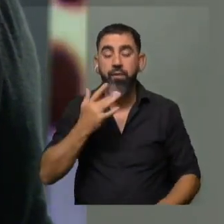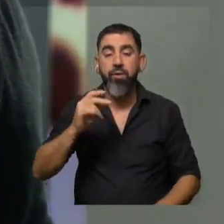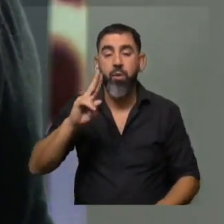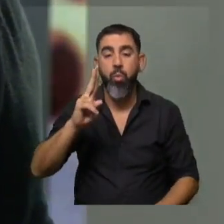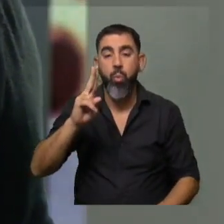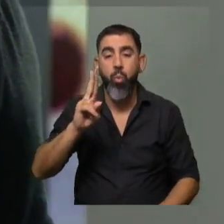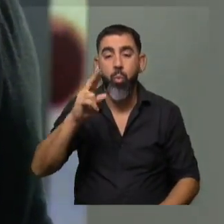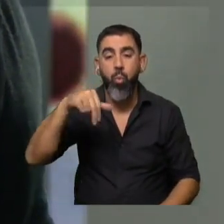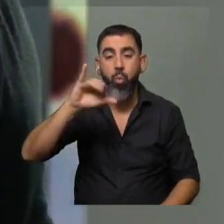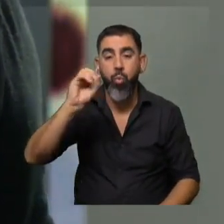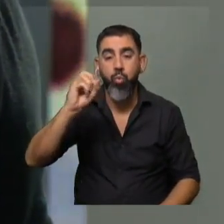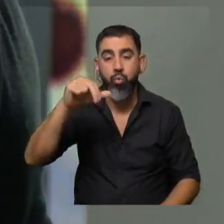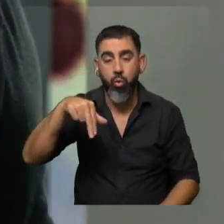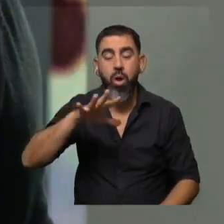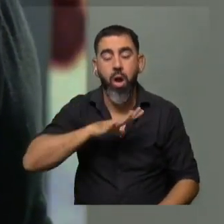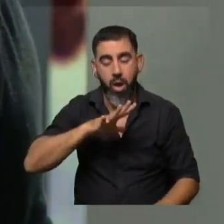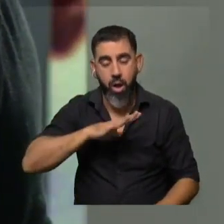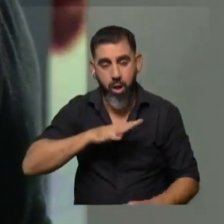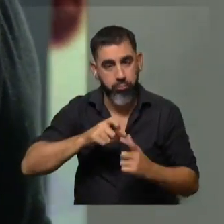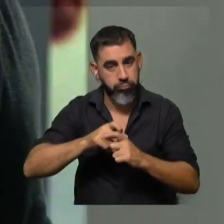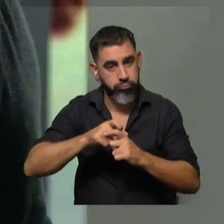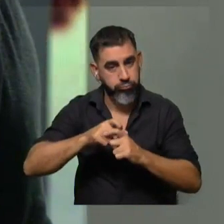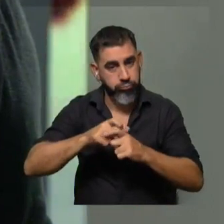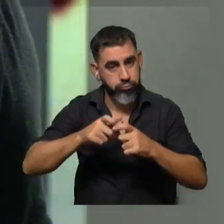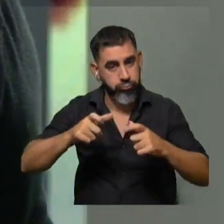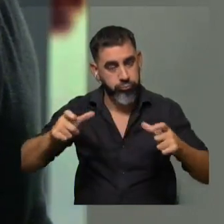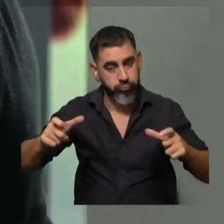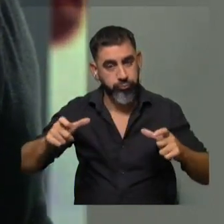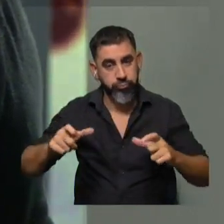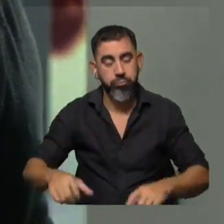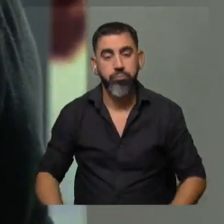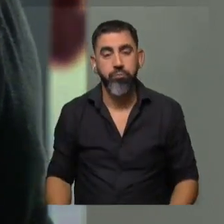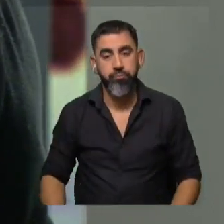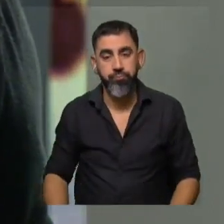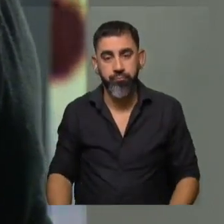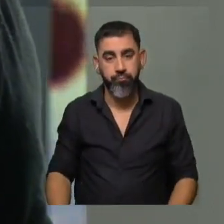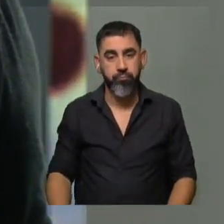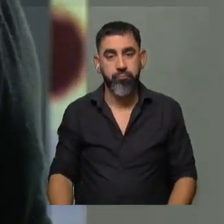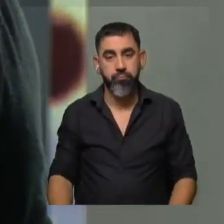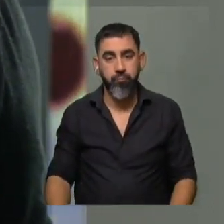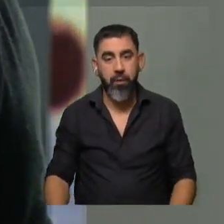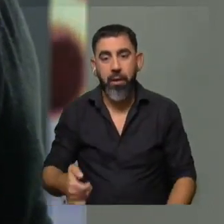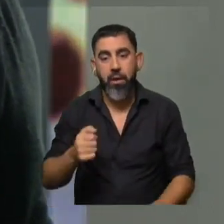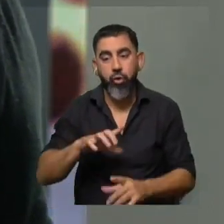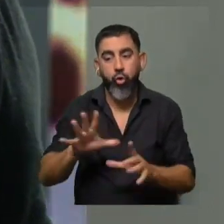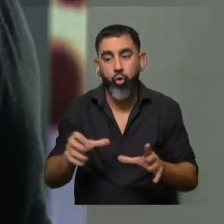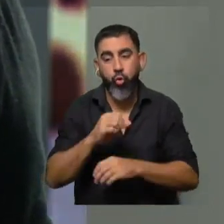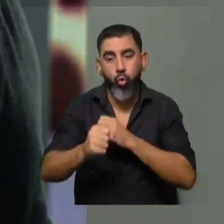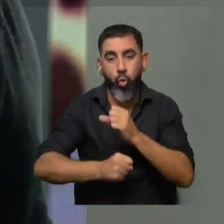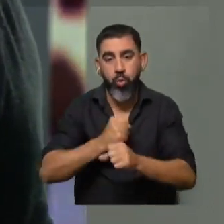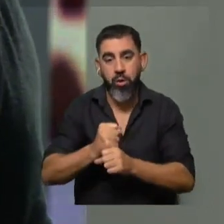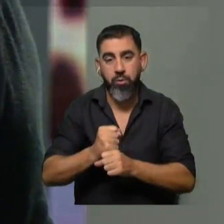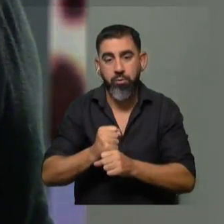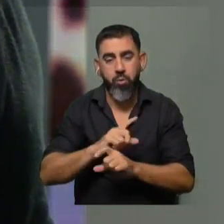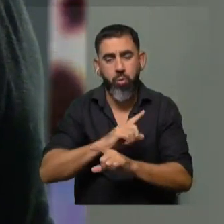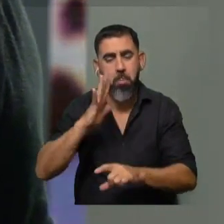el vector se había asentado, teníamos capturas bastante más importantes y casi durante todo el año, algo